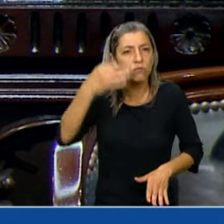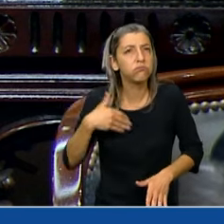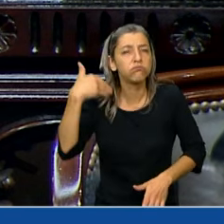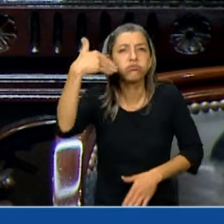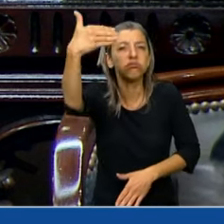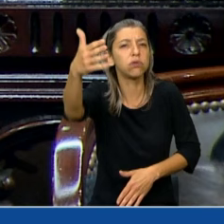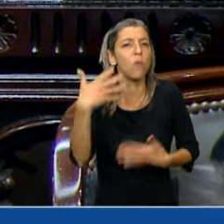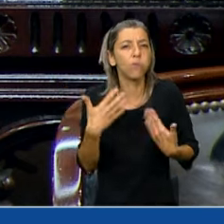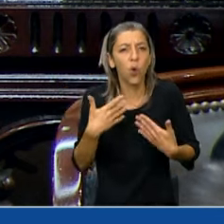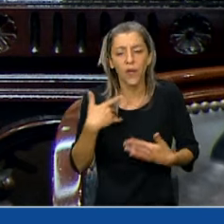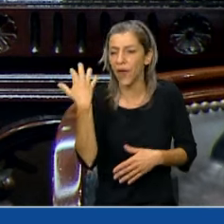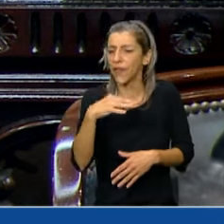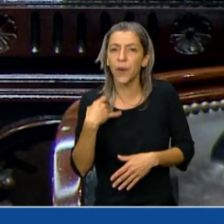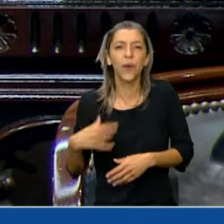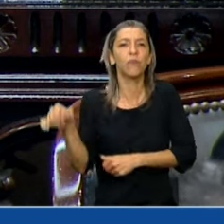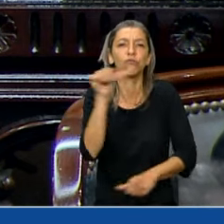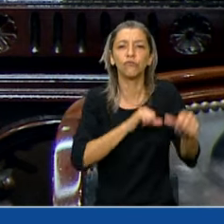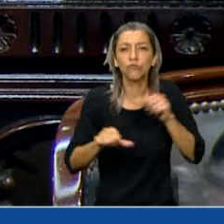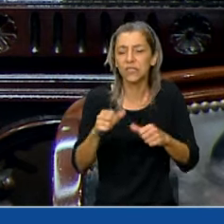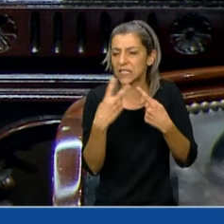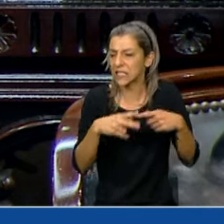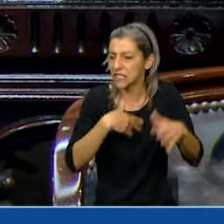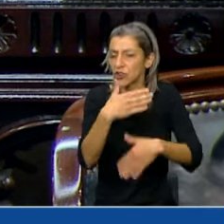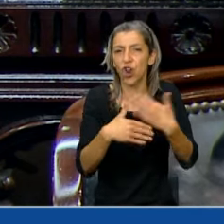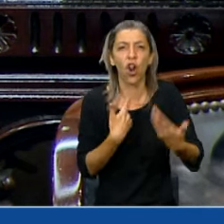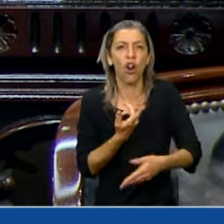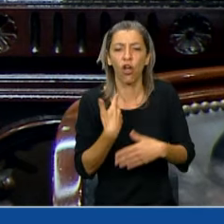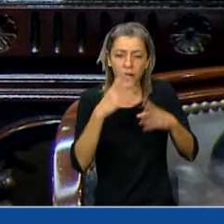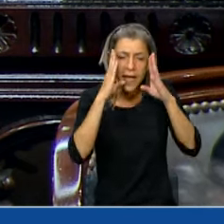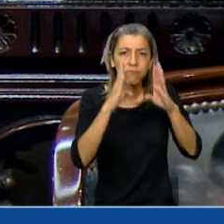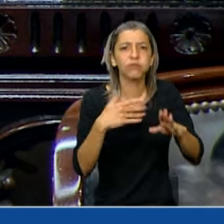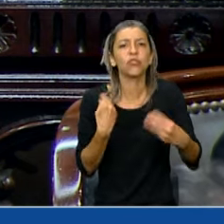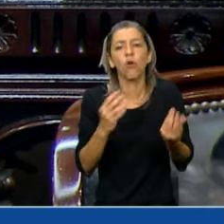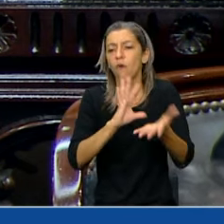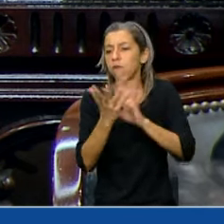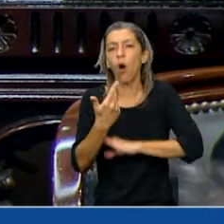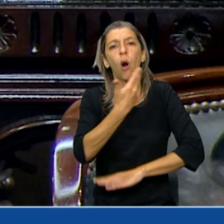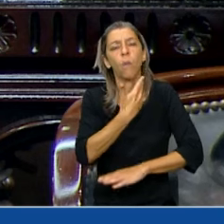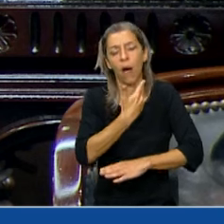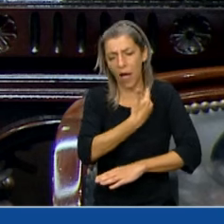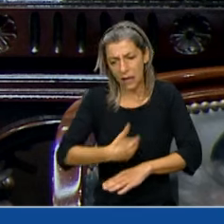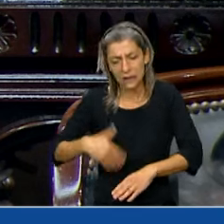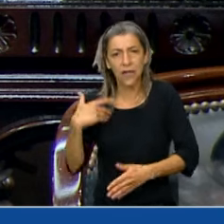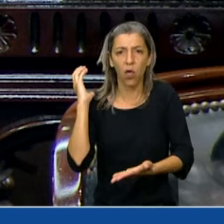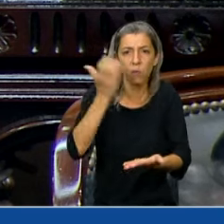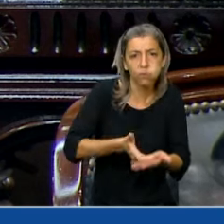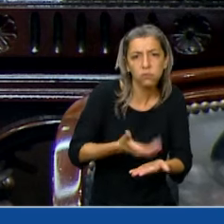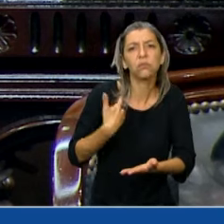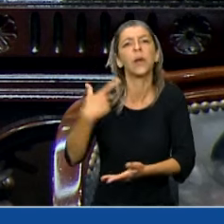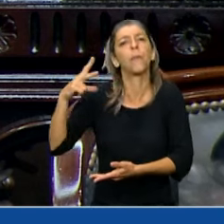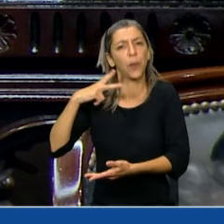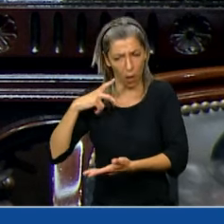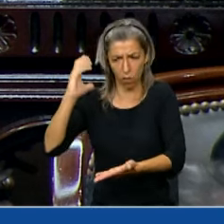ambiciosa sostenida y esto requiere planificación inversión pública inversión privada con un